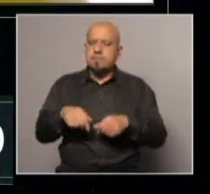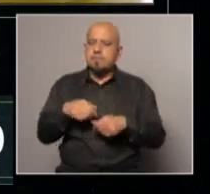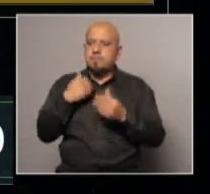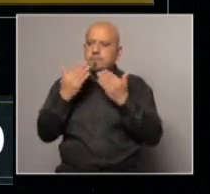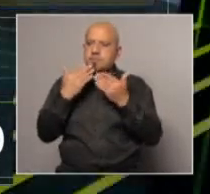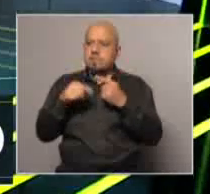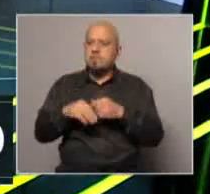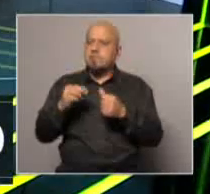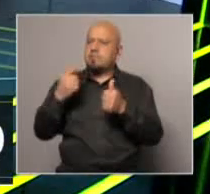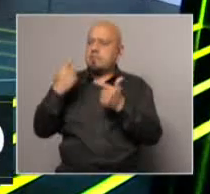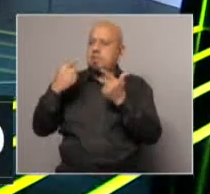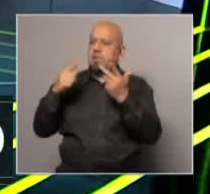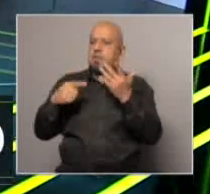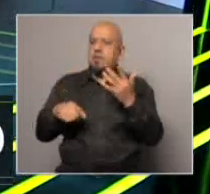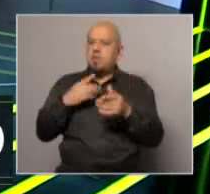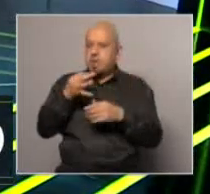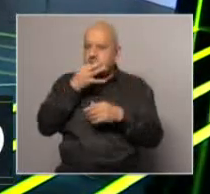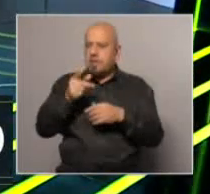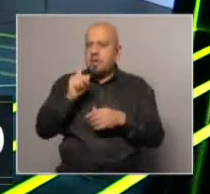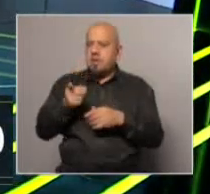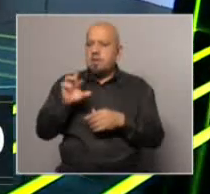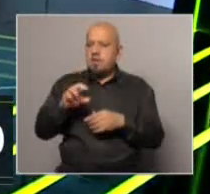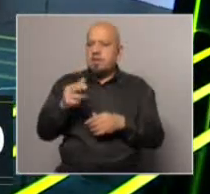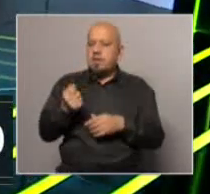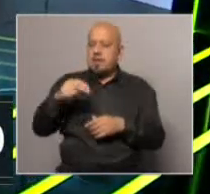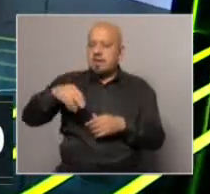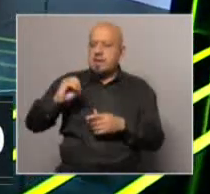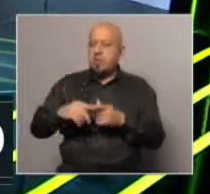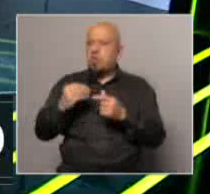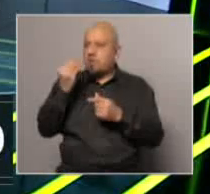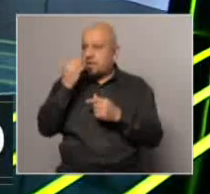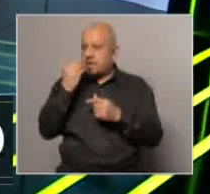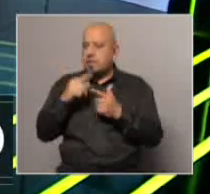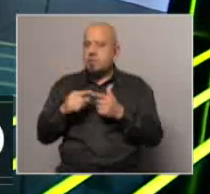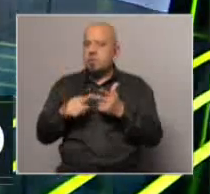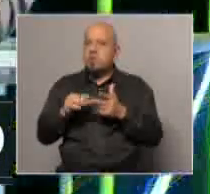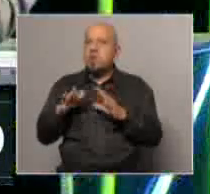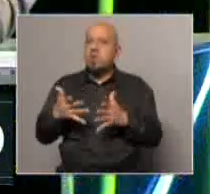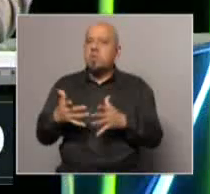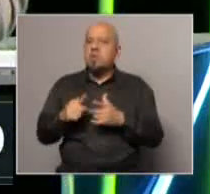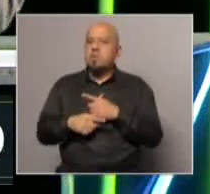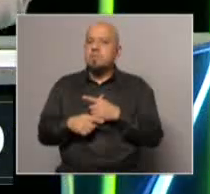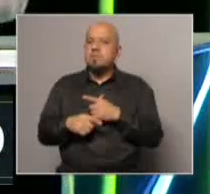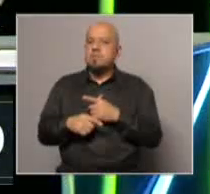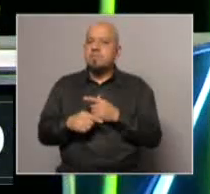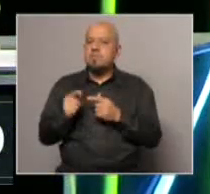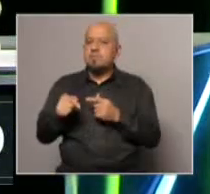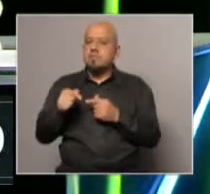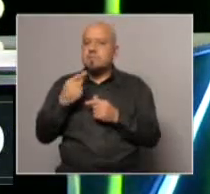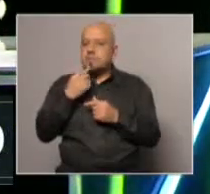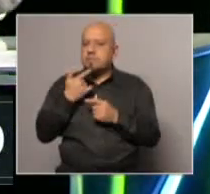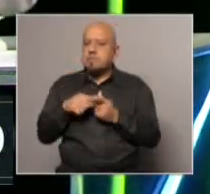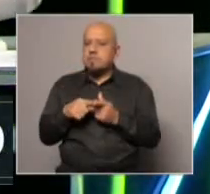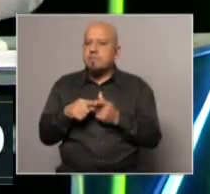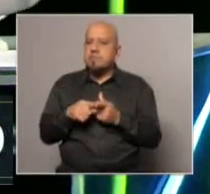de lo diverso de la... Hablaste de granos, de alimentación... ¿cuál es el real potencial en ejemplos